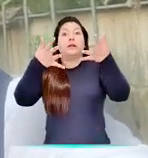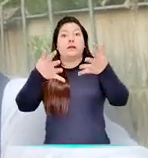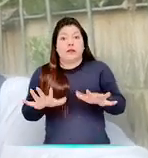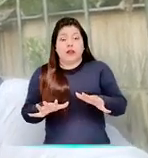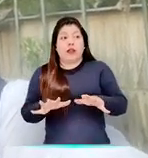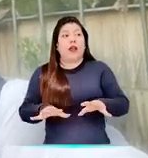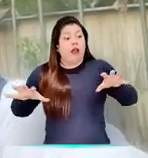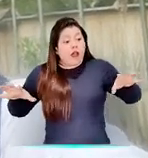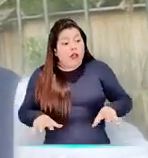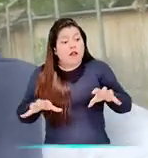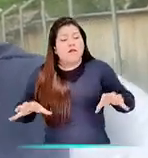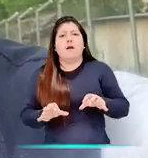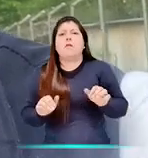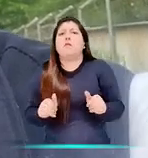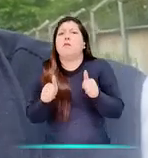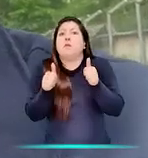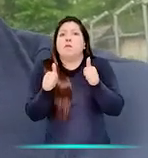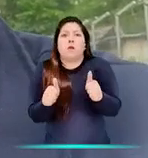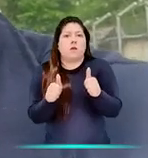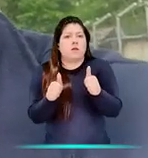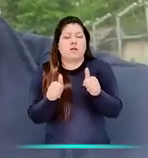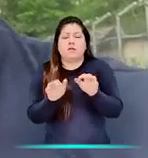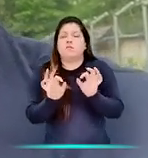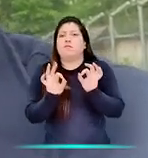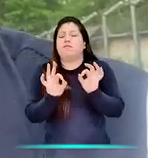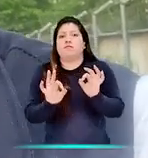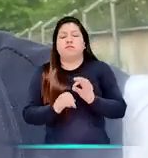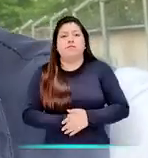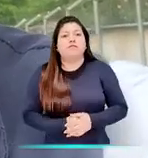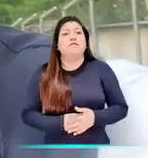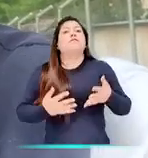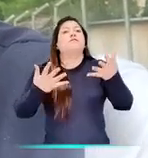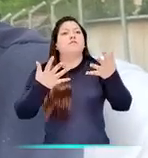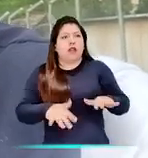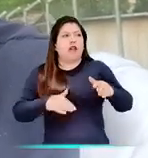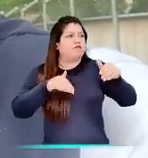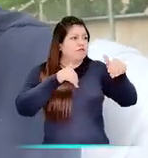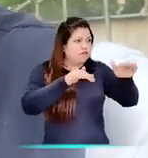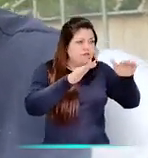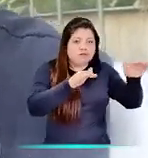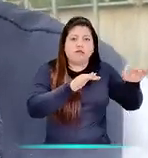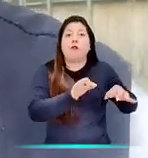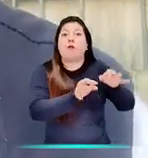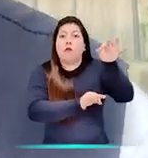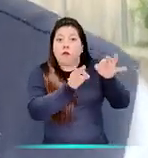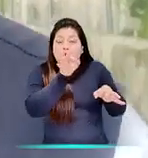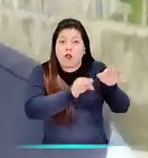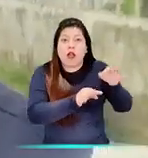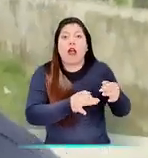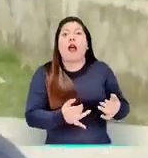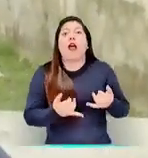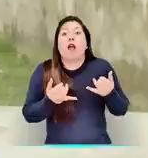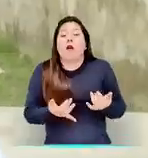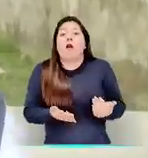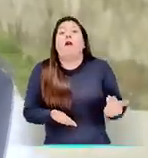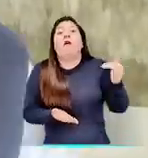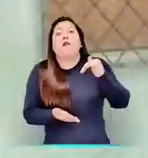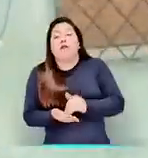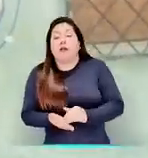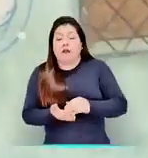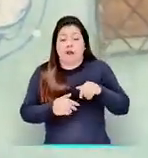Finalizamos la jornada, gracias a Dios nos fue bien, ya despachamos jurados, ahora arrancamos otra vez la